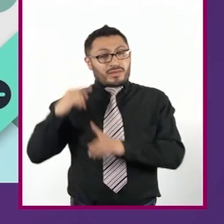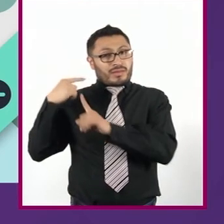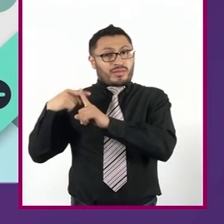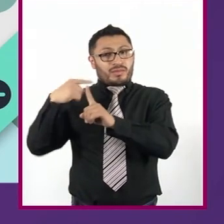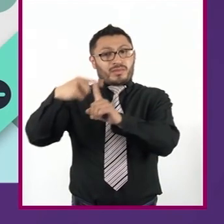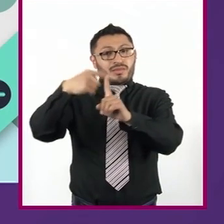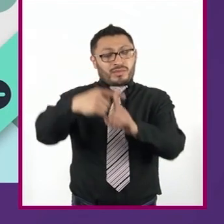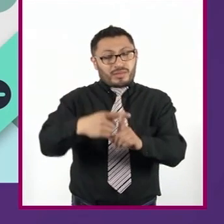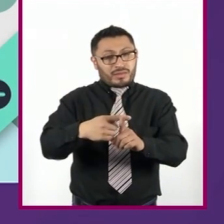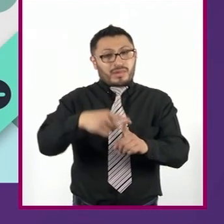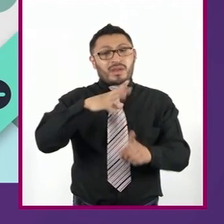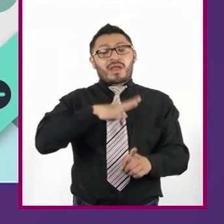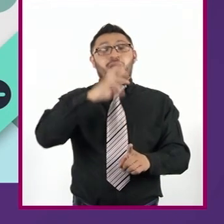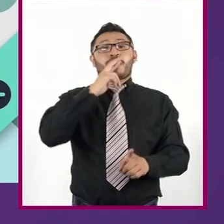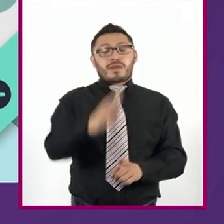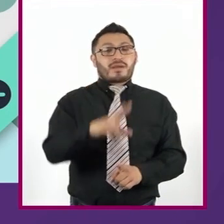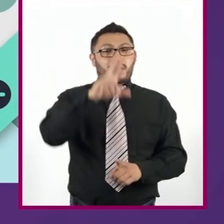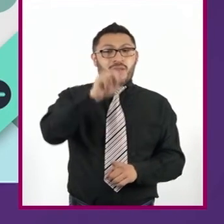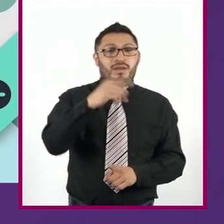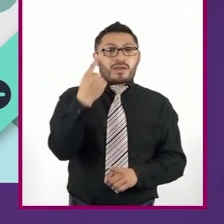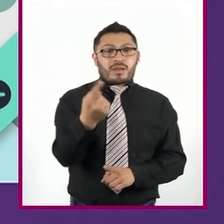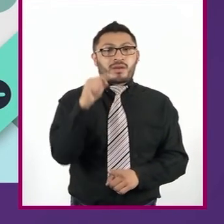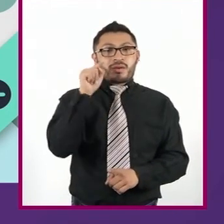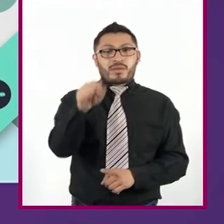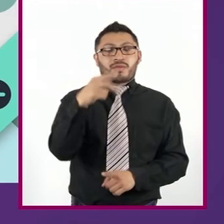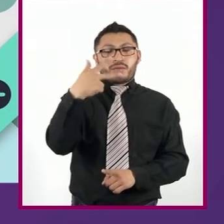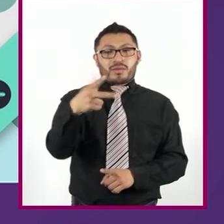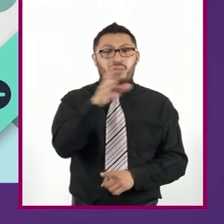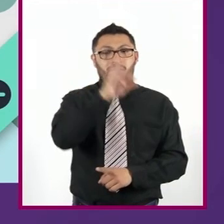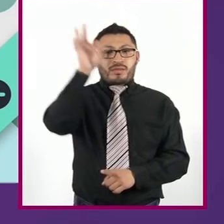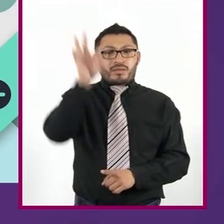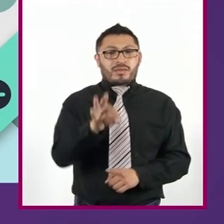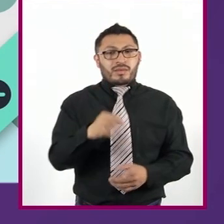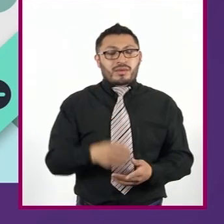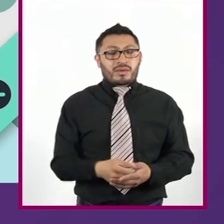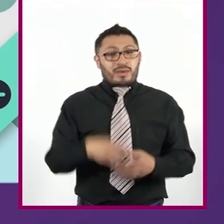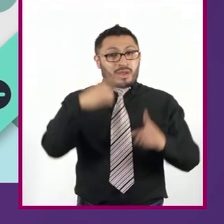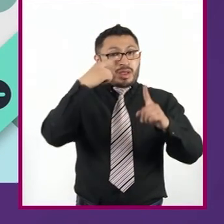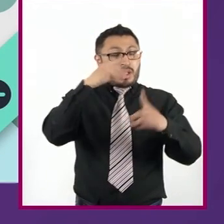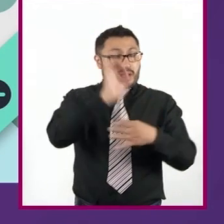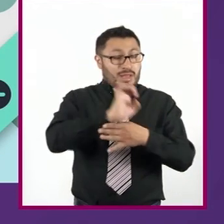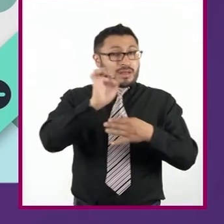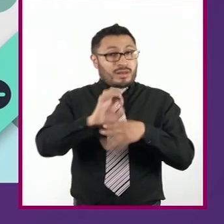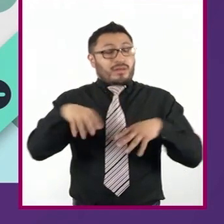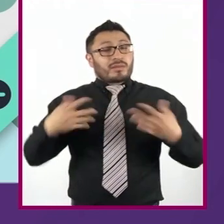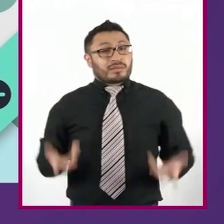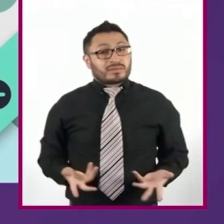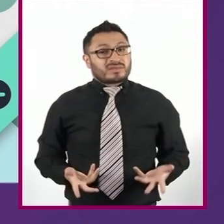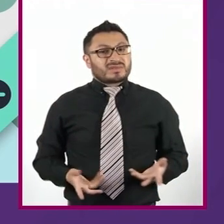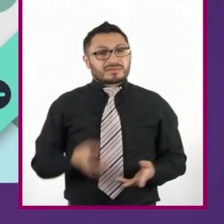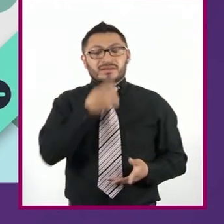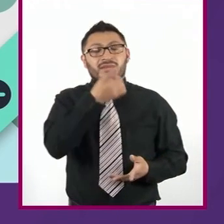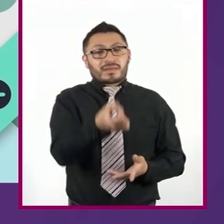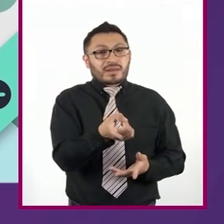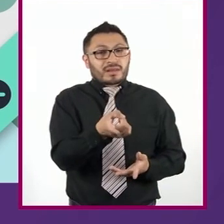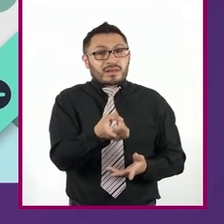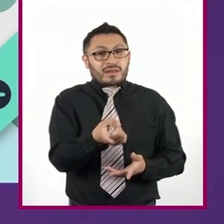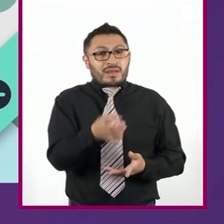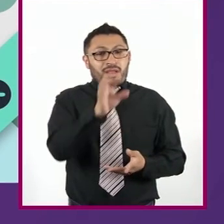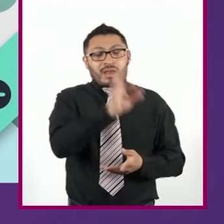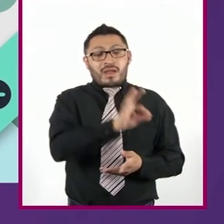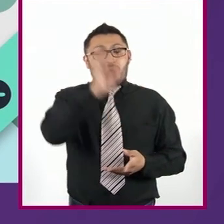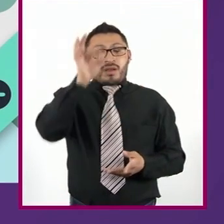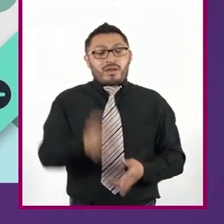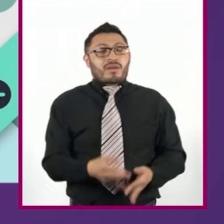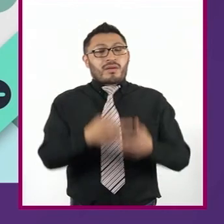sumarlos nos da como resultado 81.8%. Por lo tanto, podemos decir que el